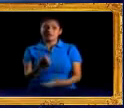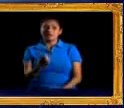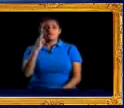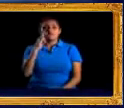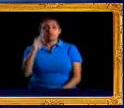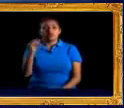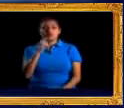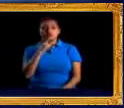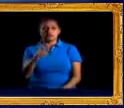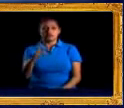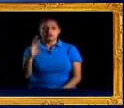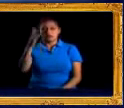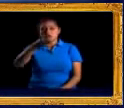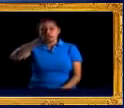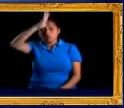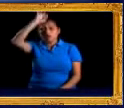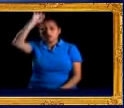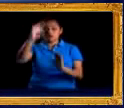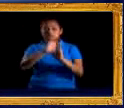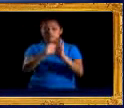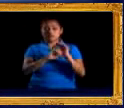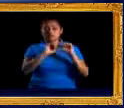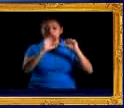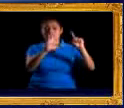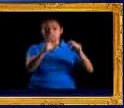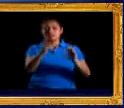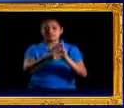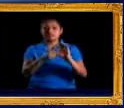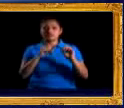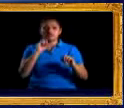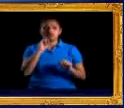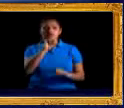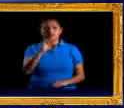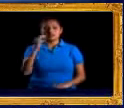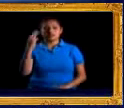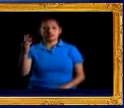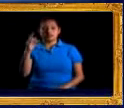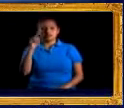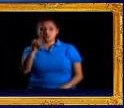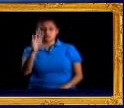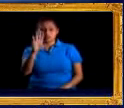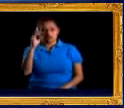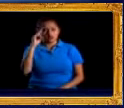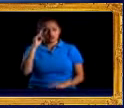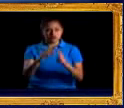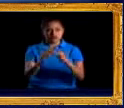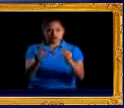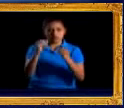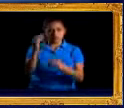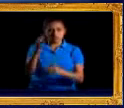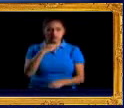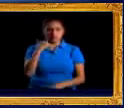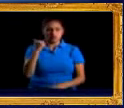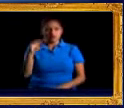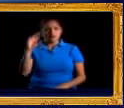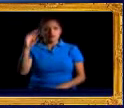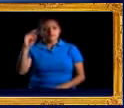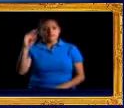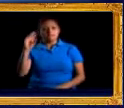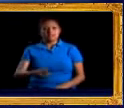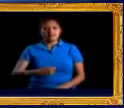este pasaje, Romanos capítulo 6, verso 23. Usted lo conoce muy bien. Pues el salario del pecado